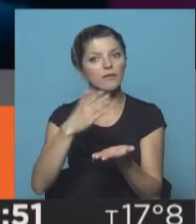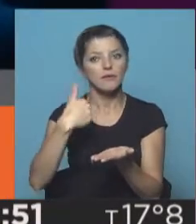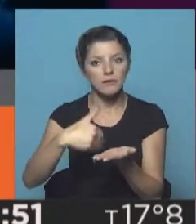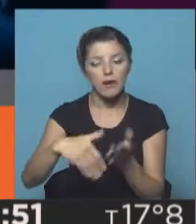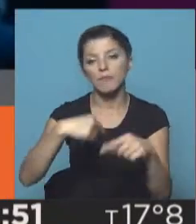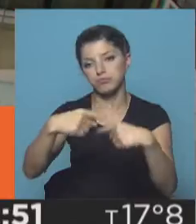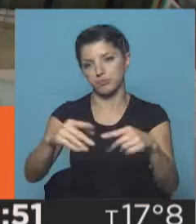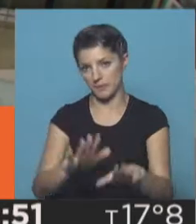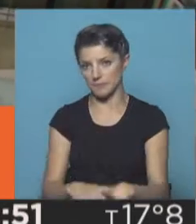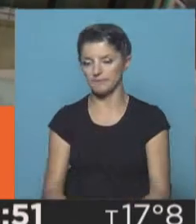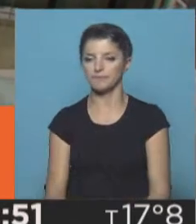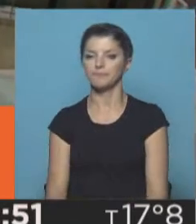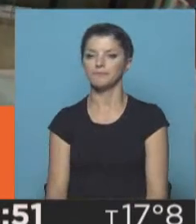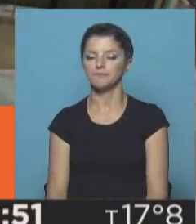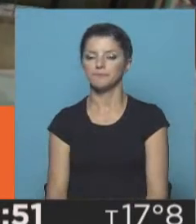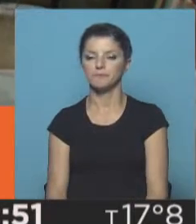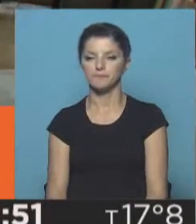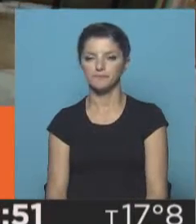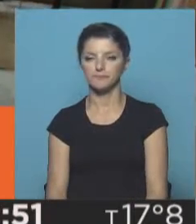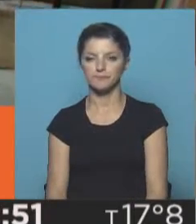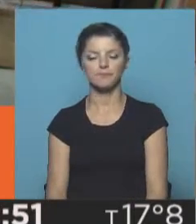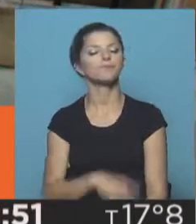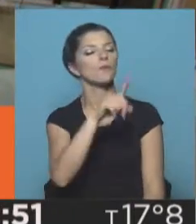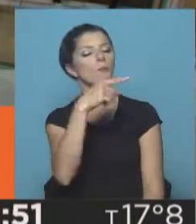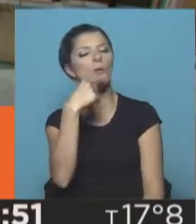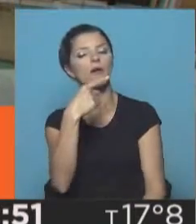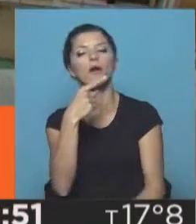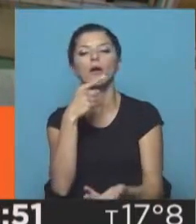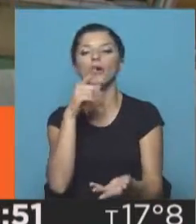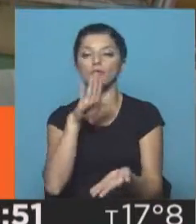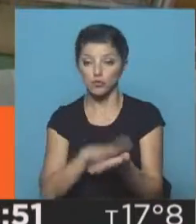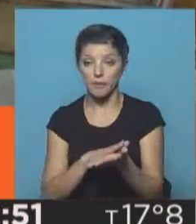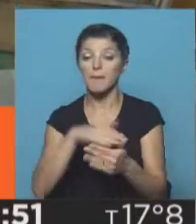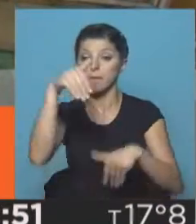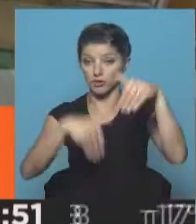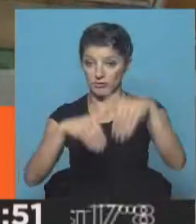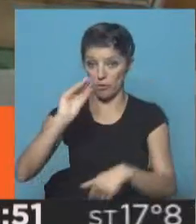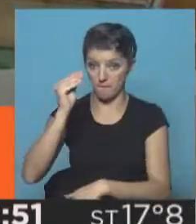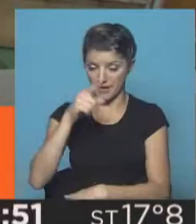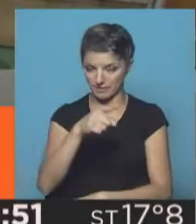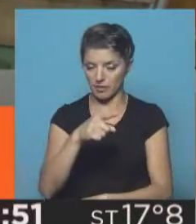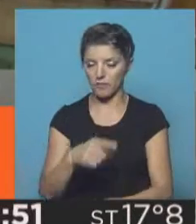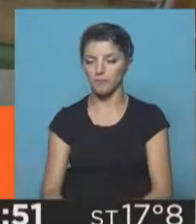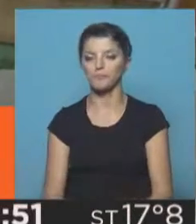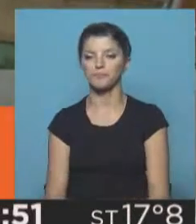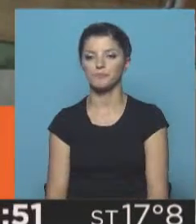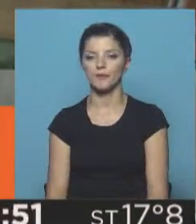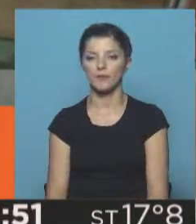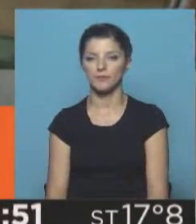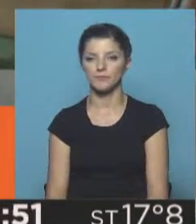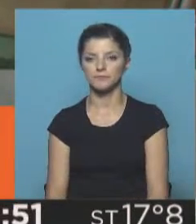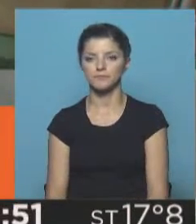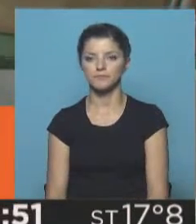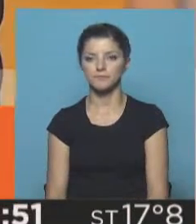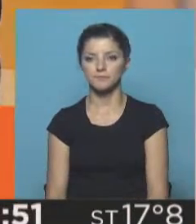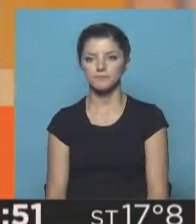Atilio, articulando con lo que vos estás planteando respecto de las elecciones en Brasil, una de las movidas, ofrecimientos